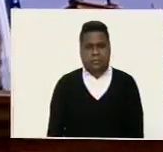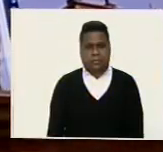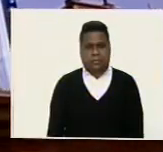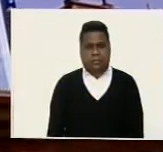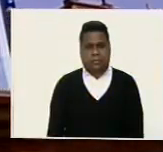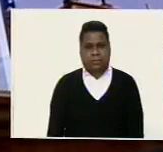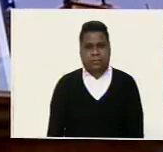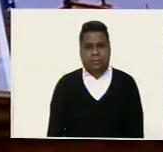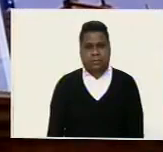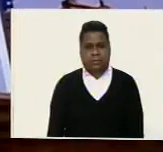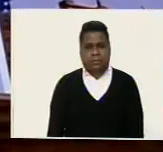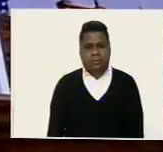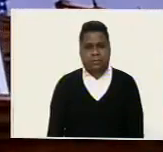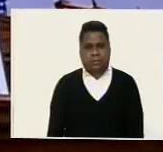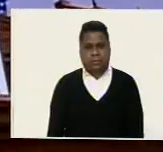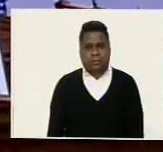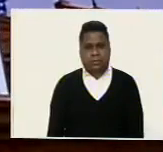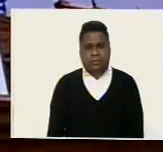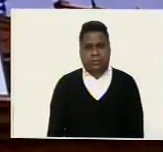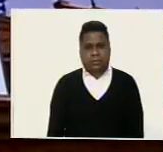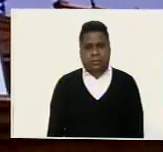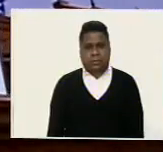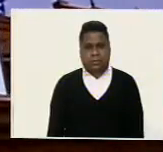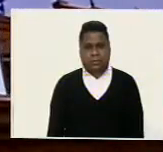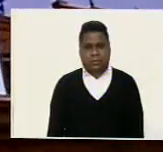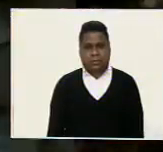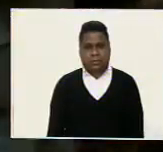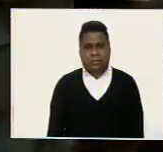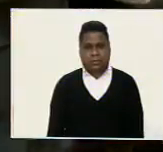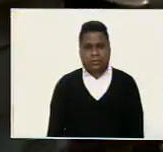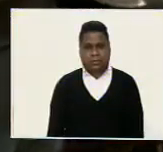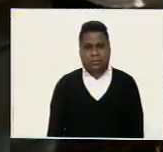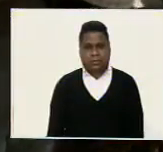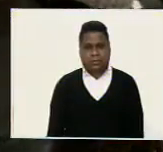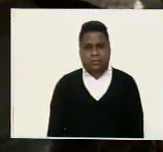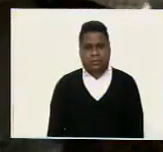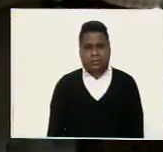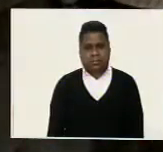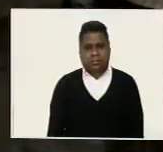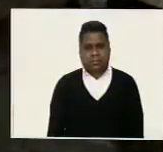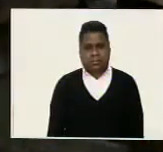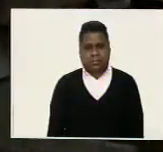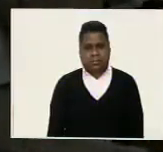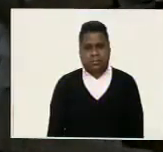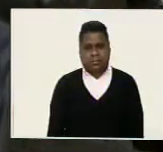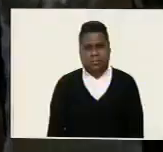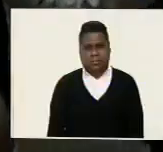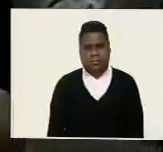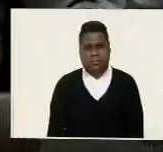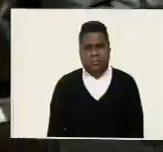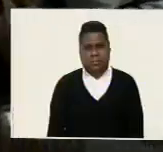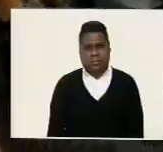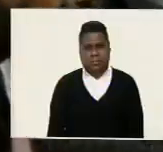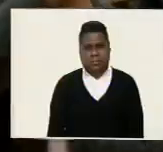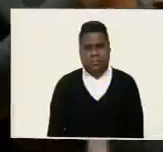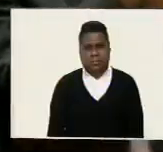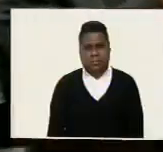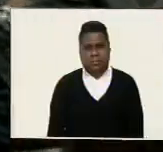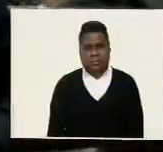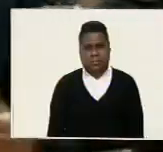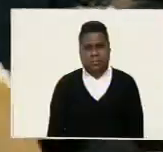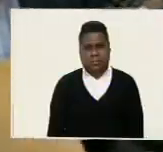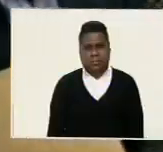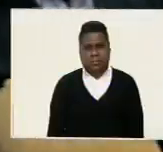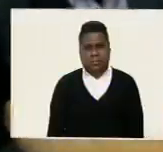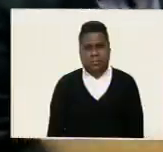la Unión Europea, funcionarios del gobierno democrático y constitucionalmente electo de la República Bolivariana de Venezuela.